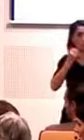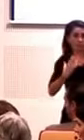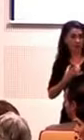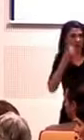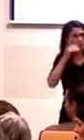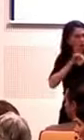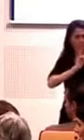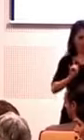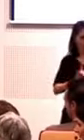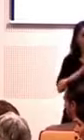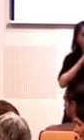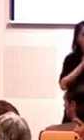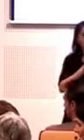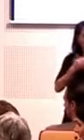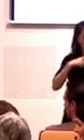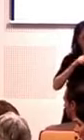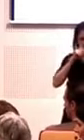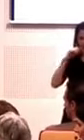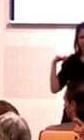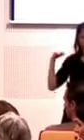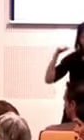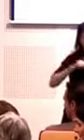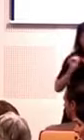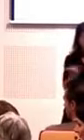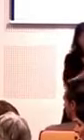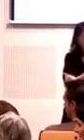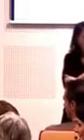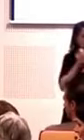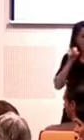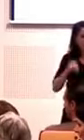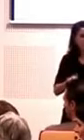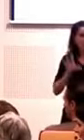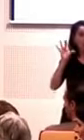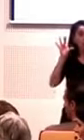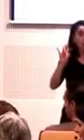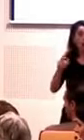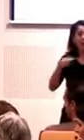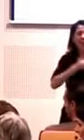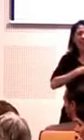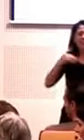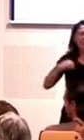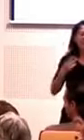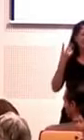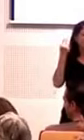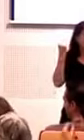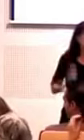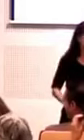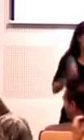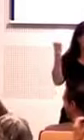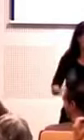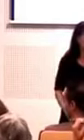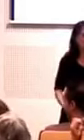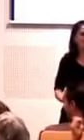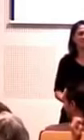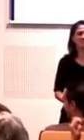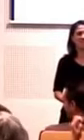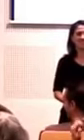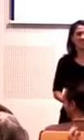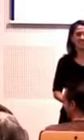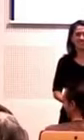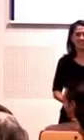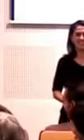después de estar tantos años sin abrazar, sin tocar aquellas tetas que estaban tan ricas? Y que, o sea,